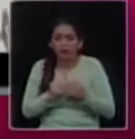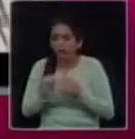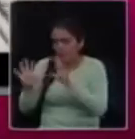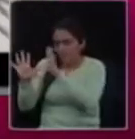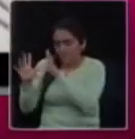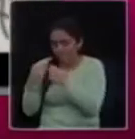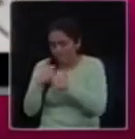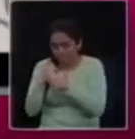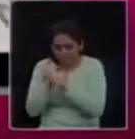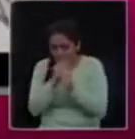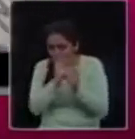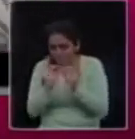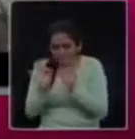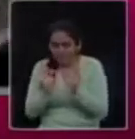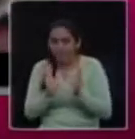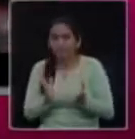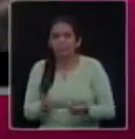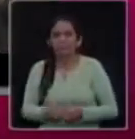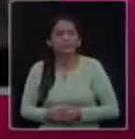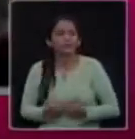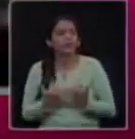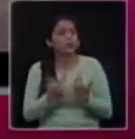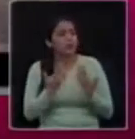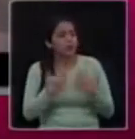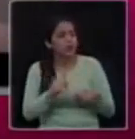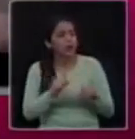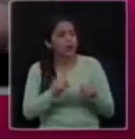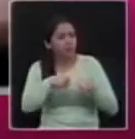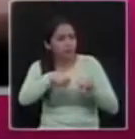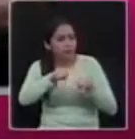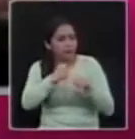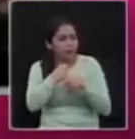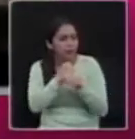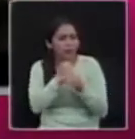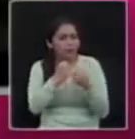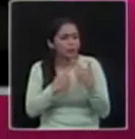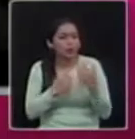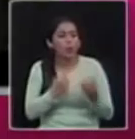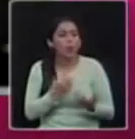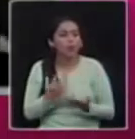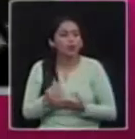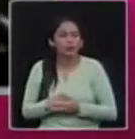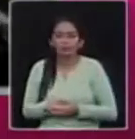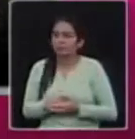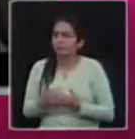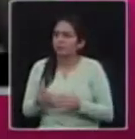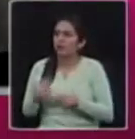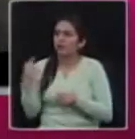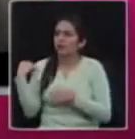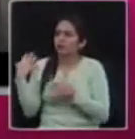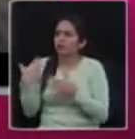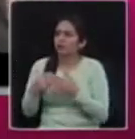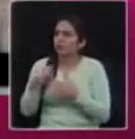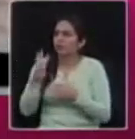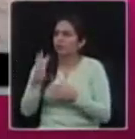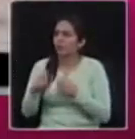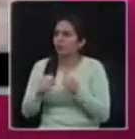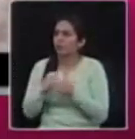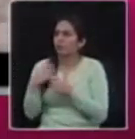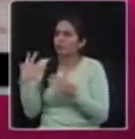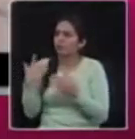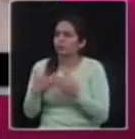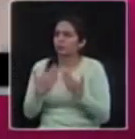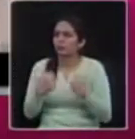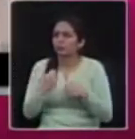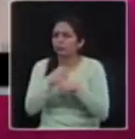se la fabrico. ¿Y cuántos modelos ha realizado hasta ahora? Hasta ahora tengo 3 años, casi 4 ya haciendo las motos, y he hecho